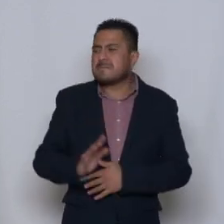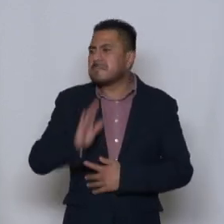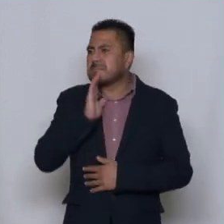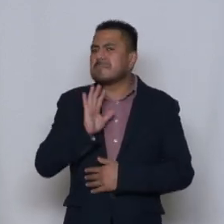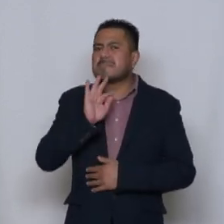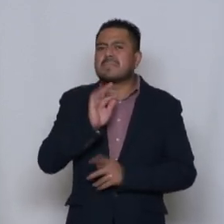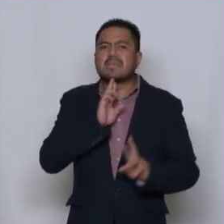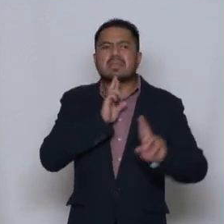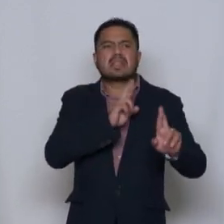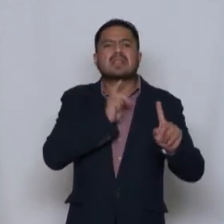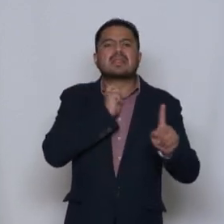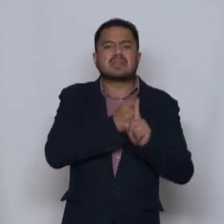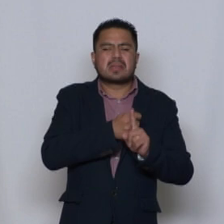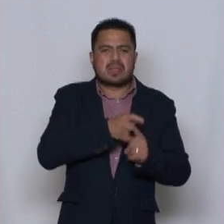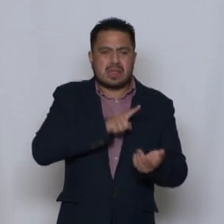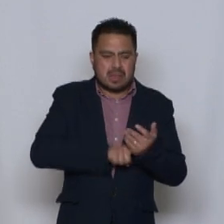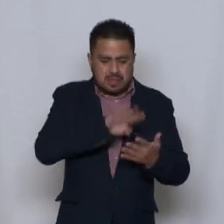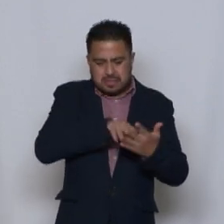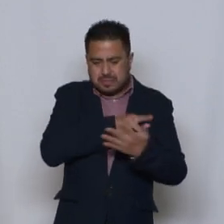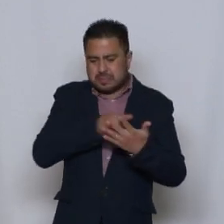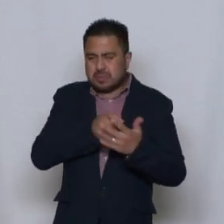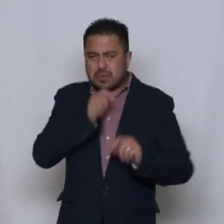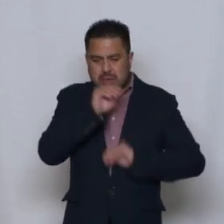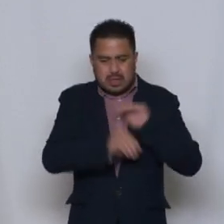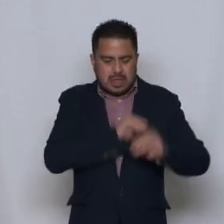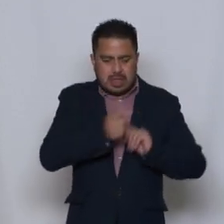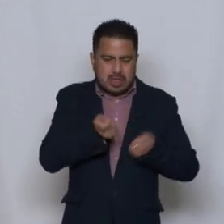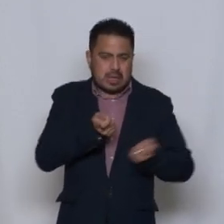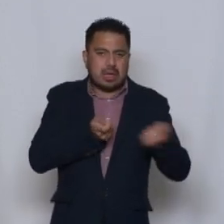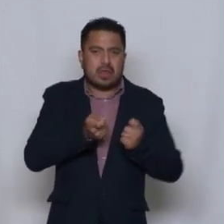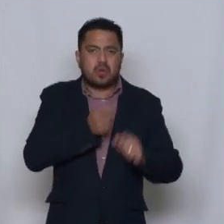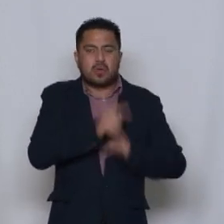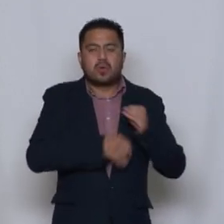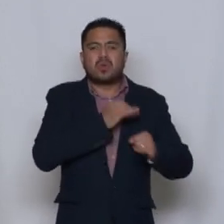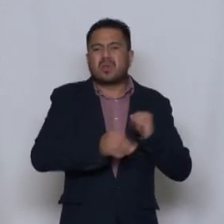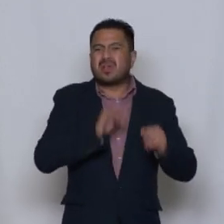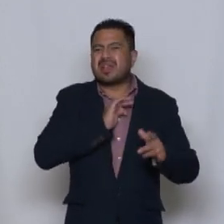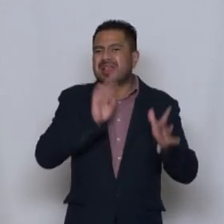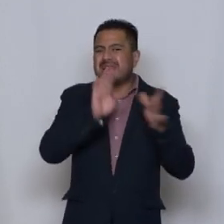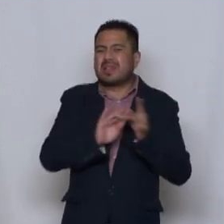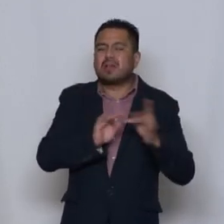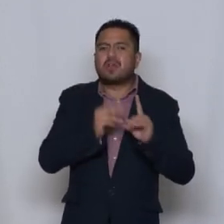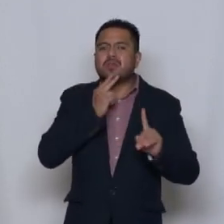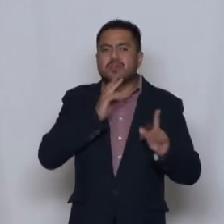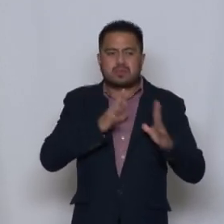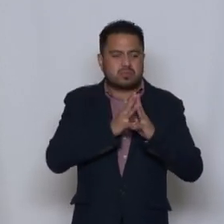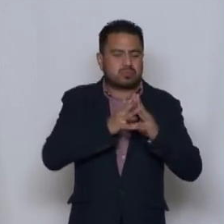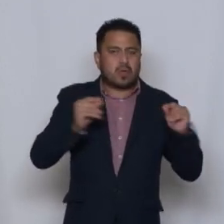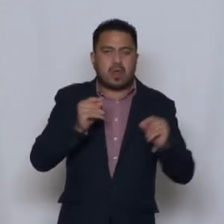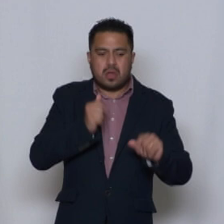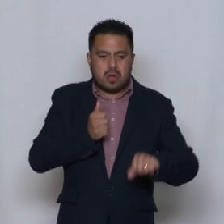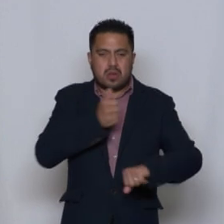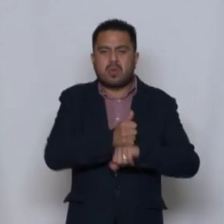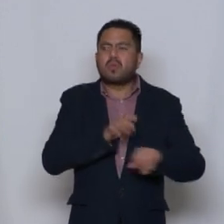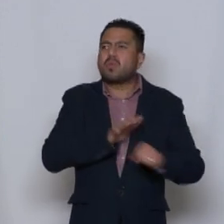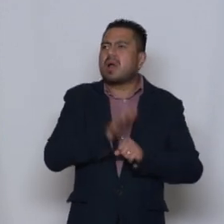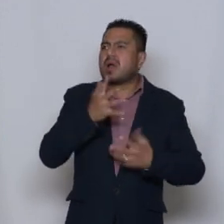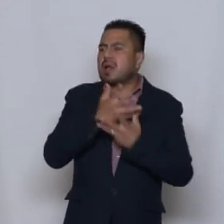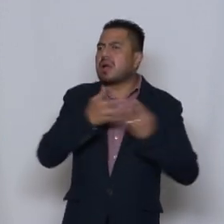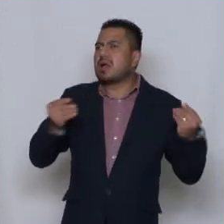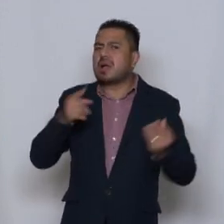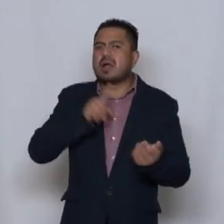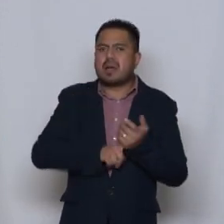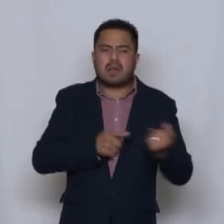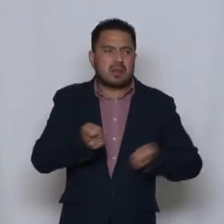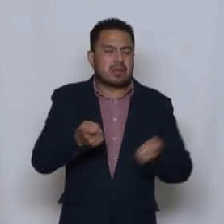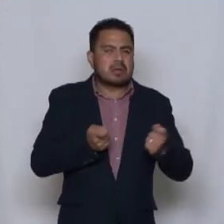la presión estática y la presión dinámica. La presión dinámica, la última, como lo dije, es función de la velocidad al cuadrado. ¿Cuál velocidad? La velocidad del flujo